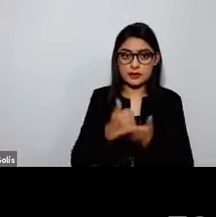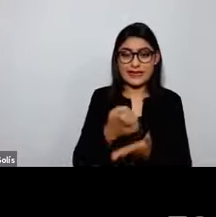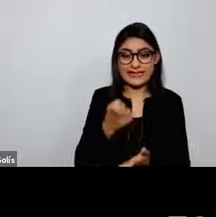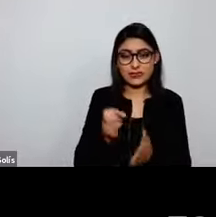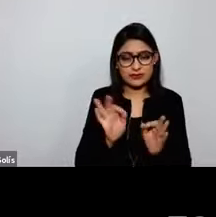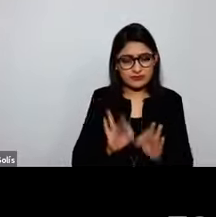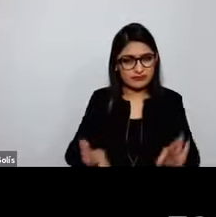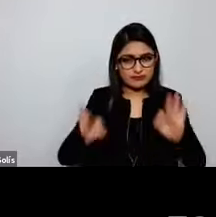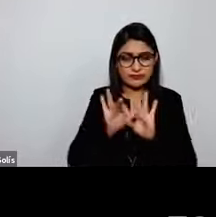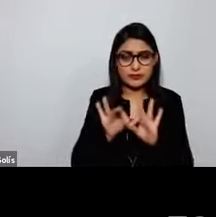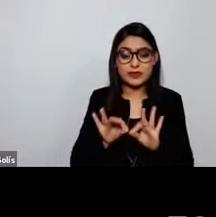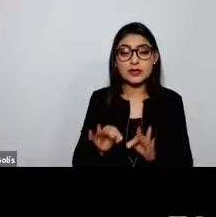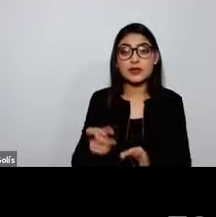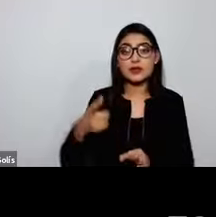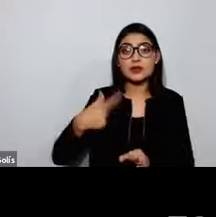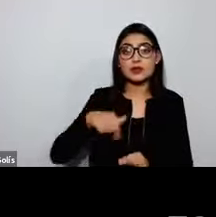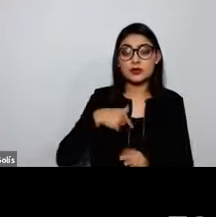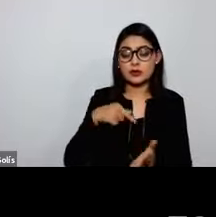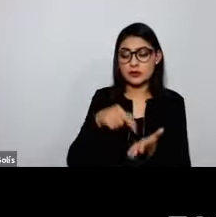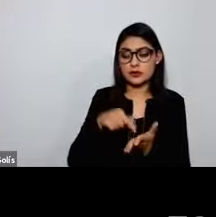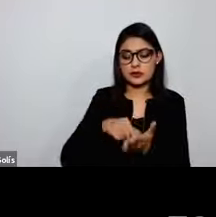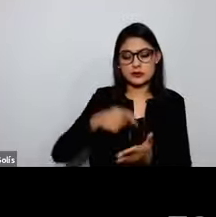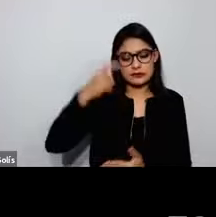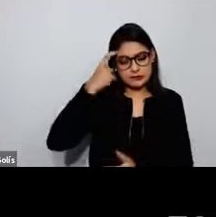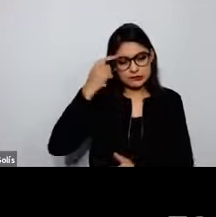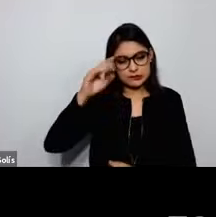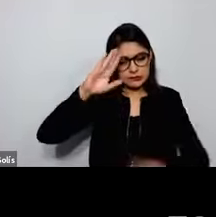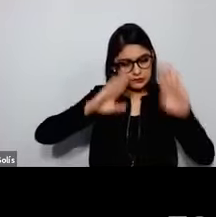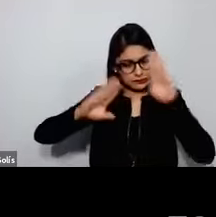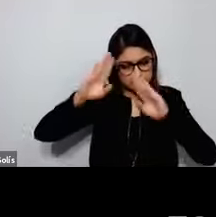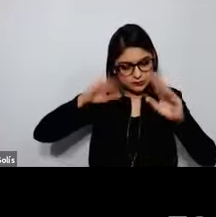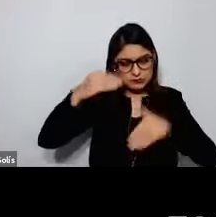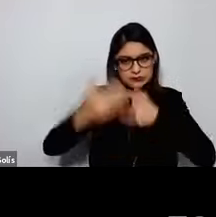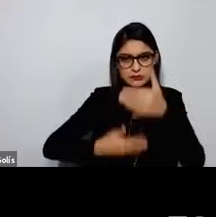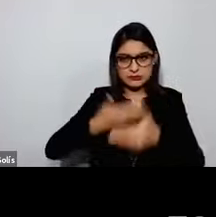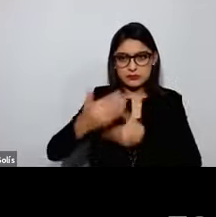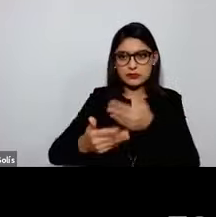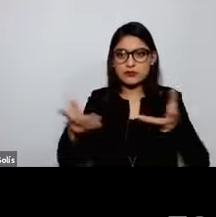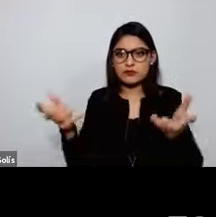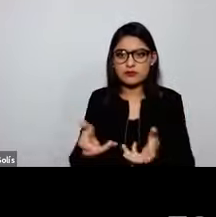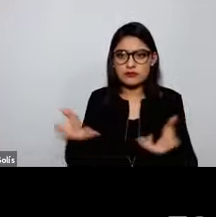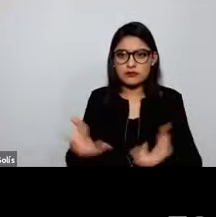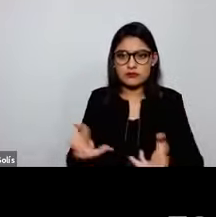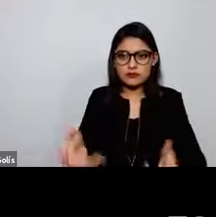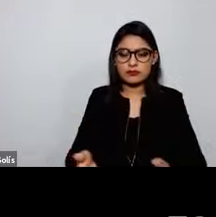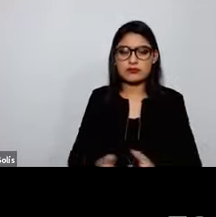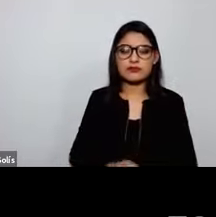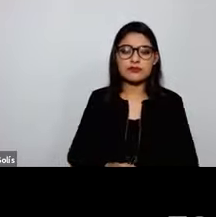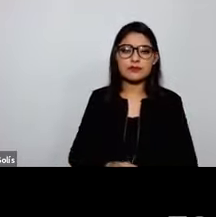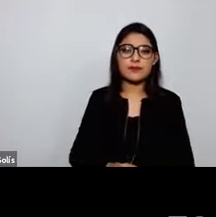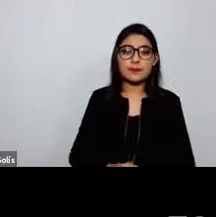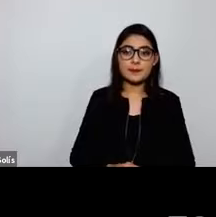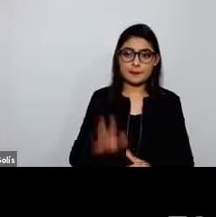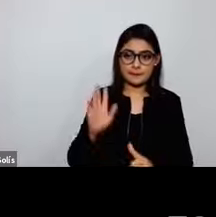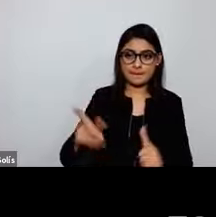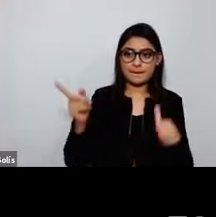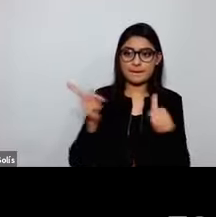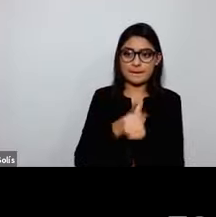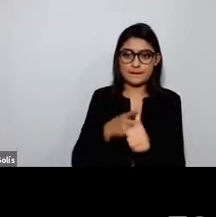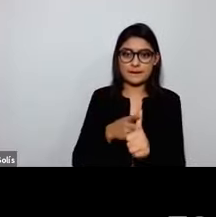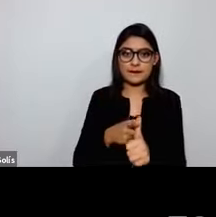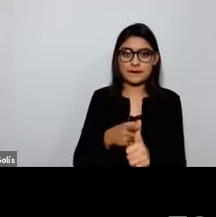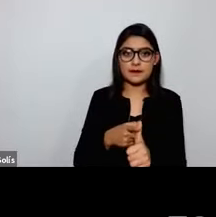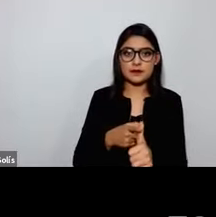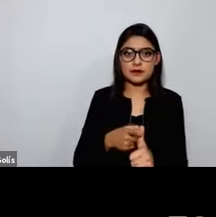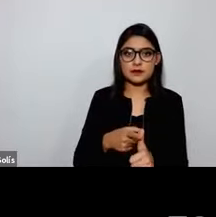indispensables y mínimos a partir de los cuales tenemos que empezar a construir todo este diálogo. Entonces, en una primera